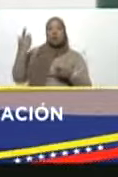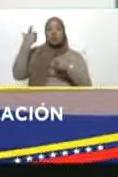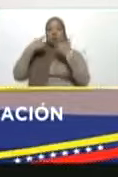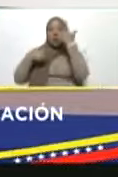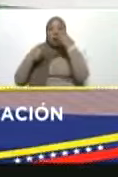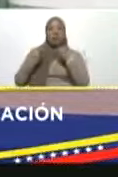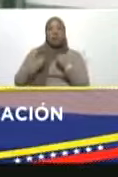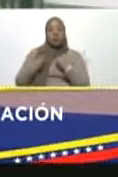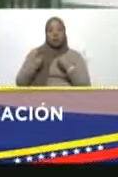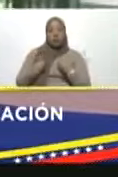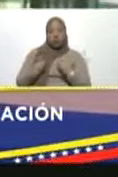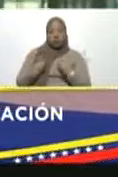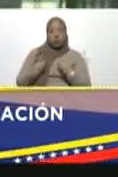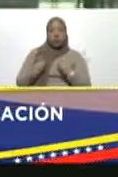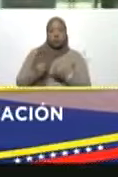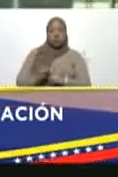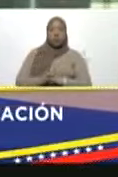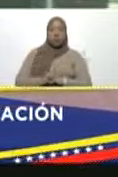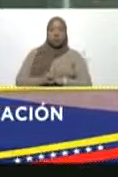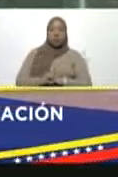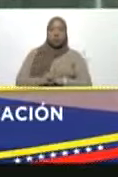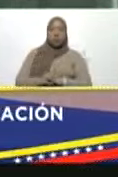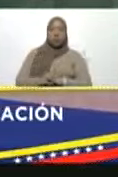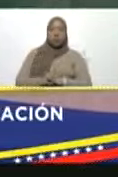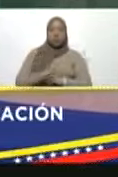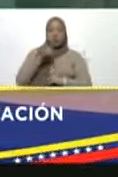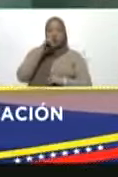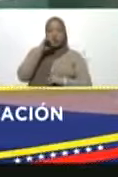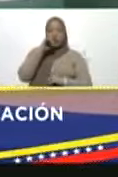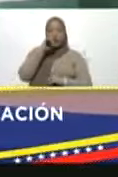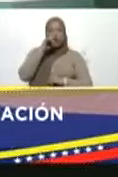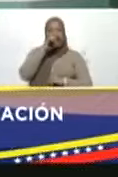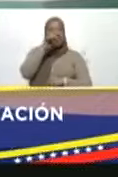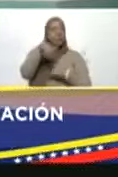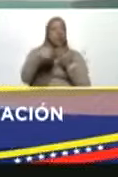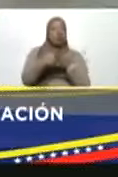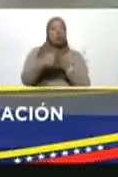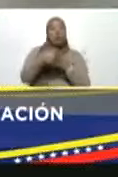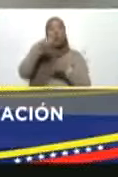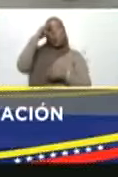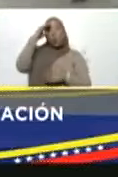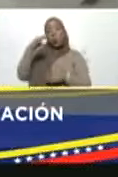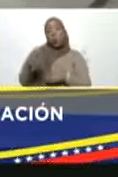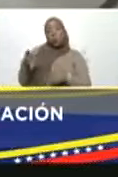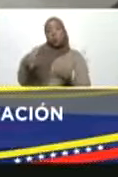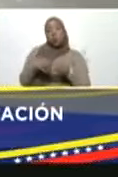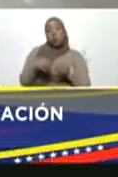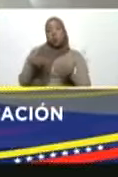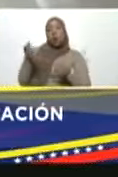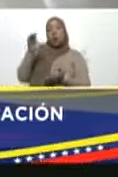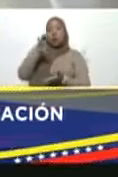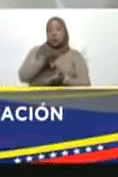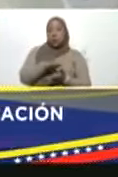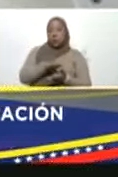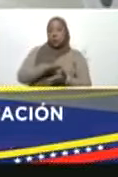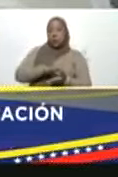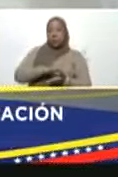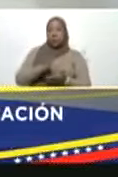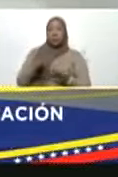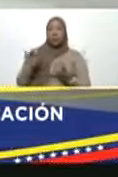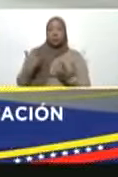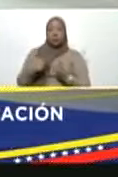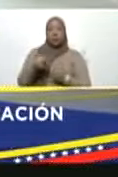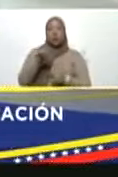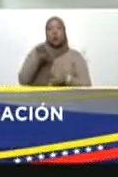tardes, mi comandante en jefe, mayor general Orlando Ramón Romero Bolívar, comandante de la Red Central. Aquí nos encontramos